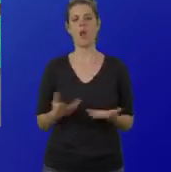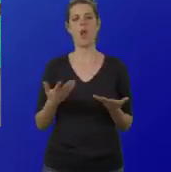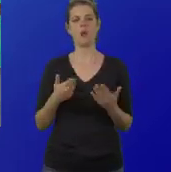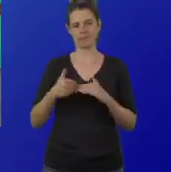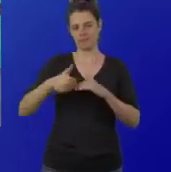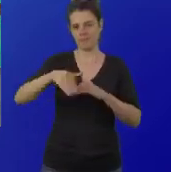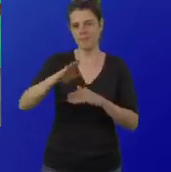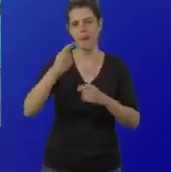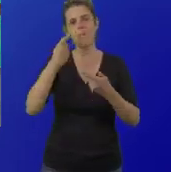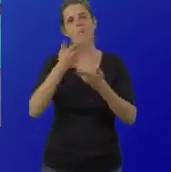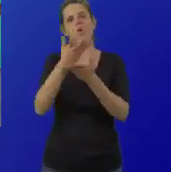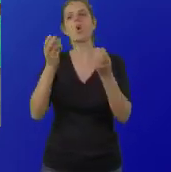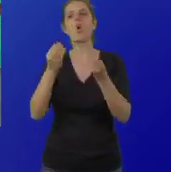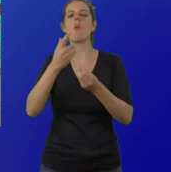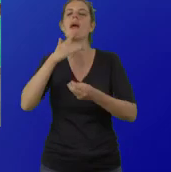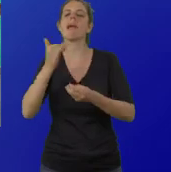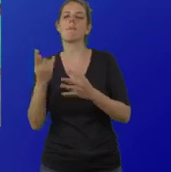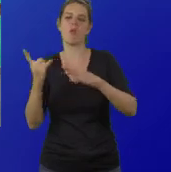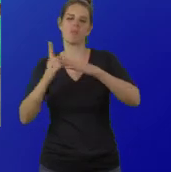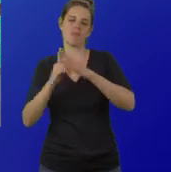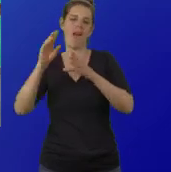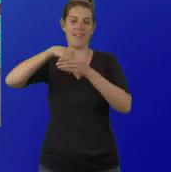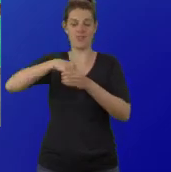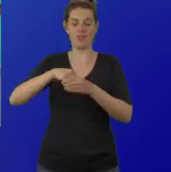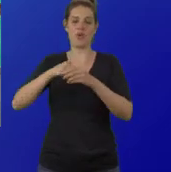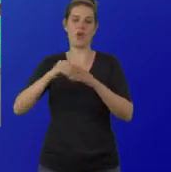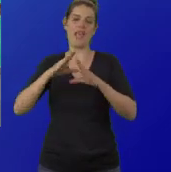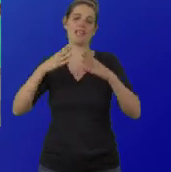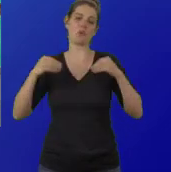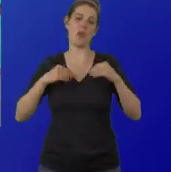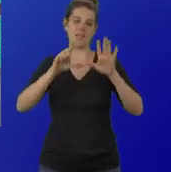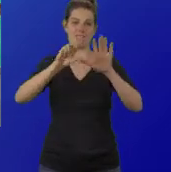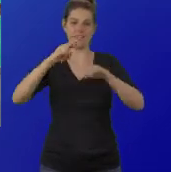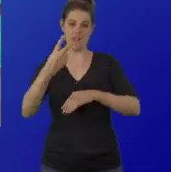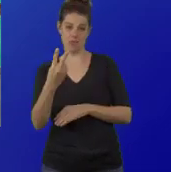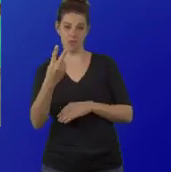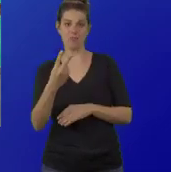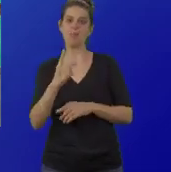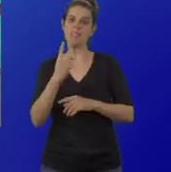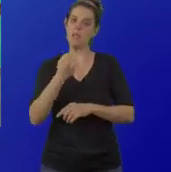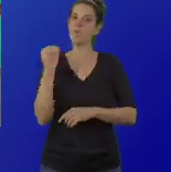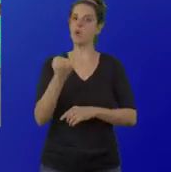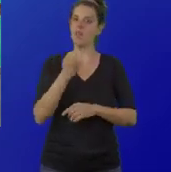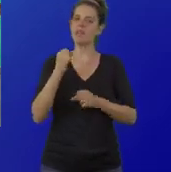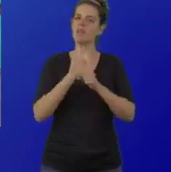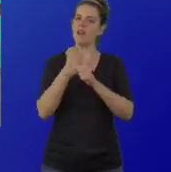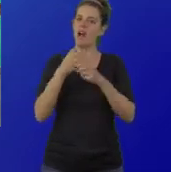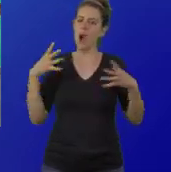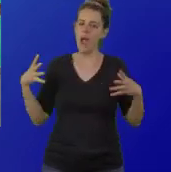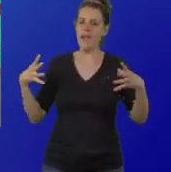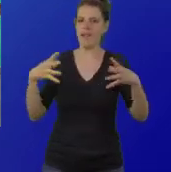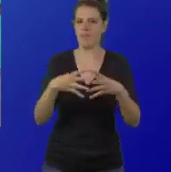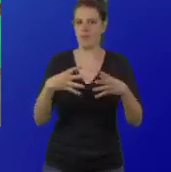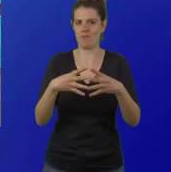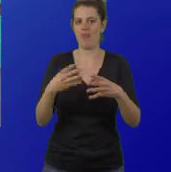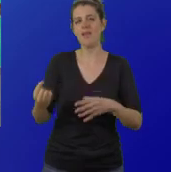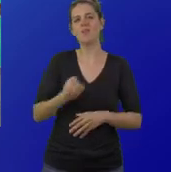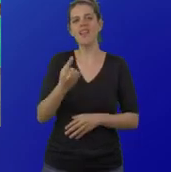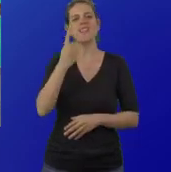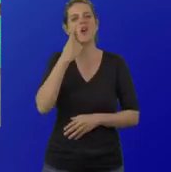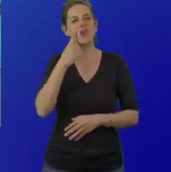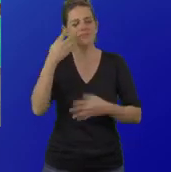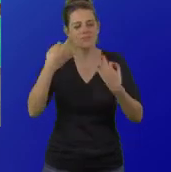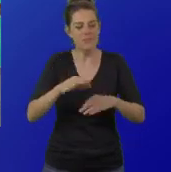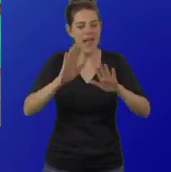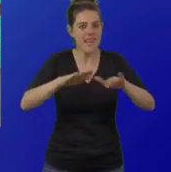ejemplos de cómo se incluye en la Escuela 72 y cómo tiene que haber un trabajo de equipo conociendo al otro. Tenemos